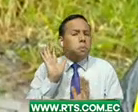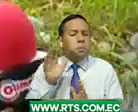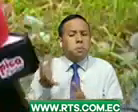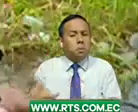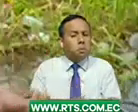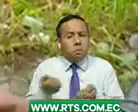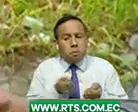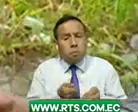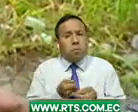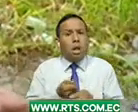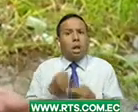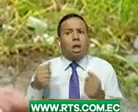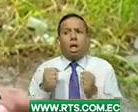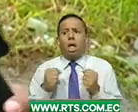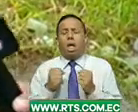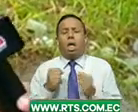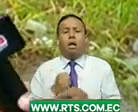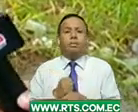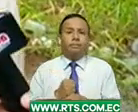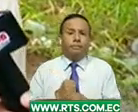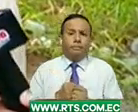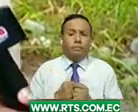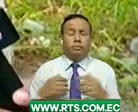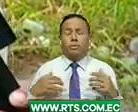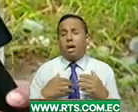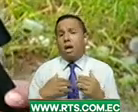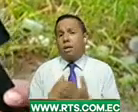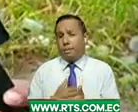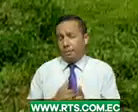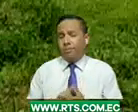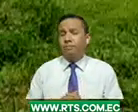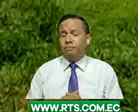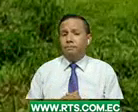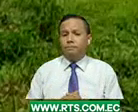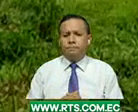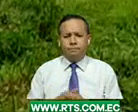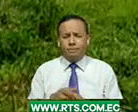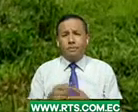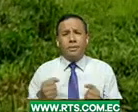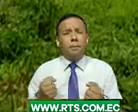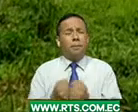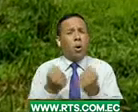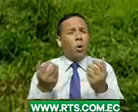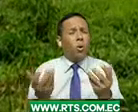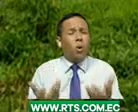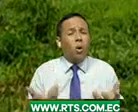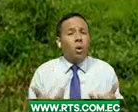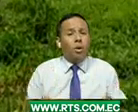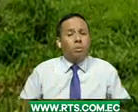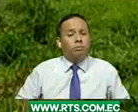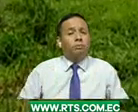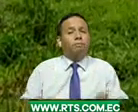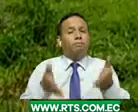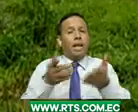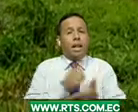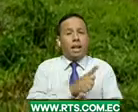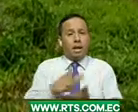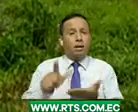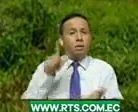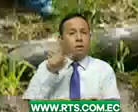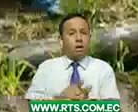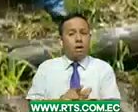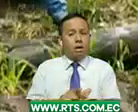ahí. Lo que estaba es asustado, estaba. Sí, asustado sí estaba. El fatal suceso se registró en la vía Lago Agrio Quito a la altura